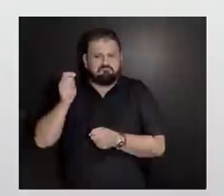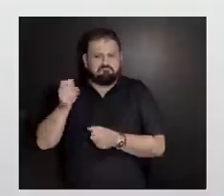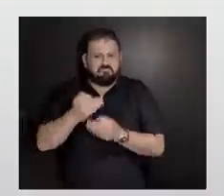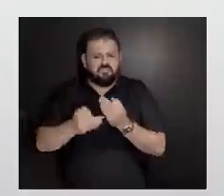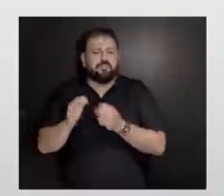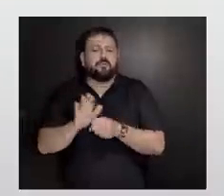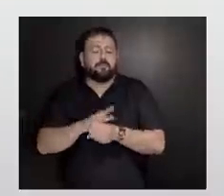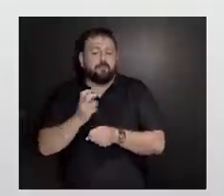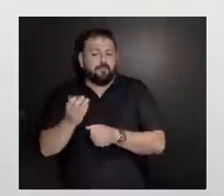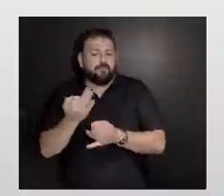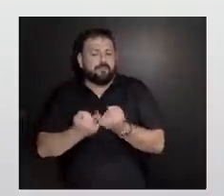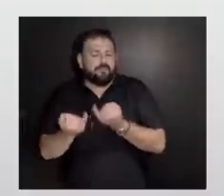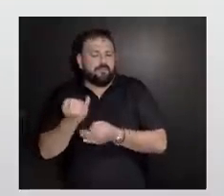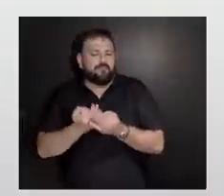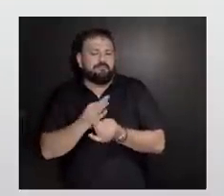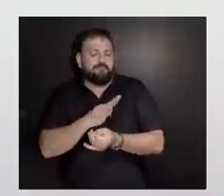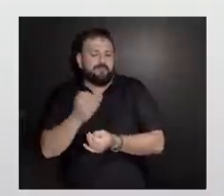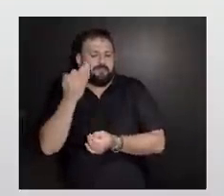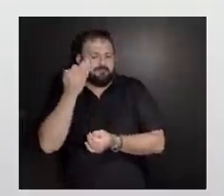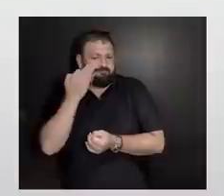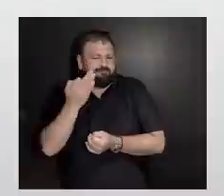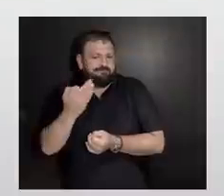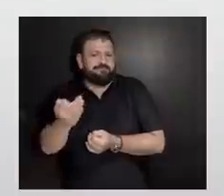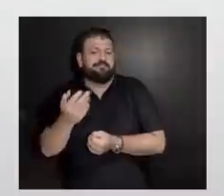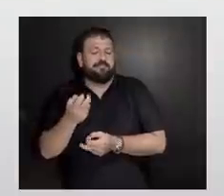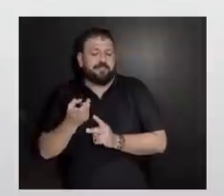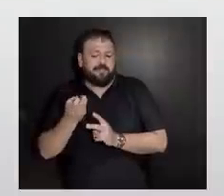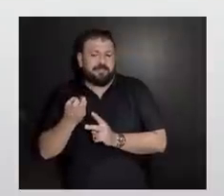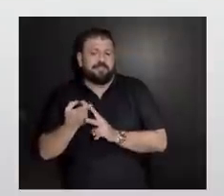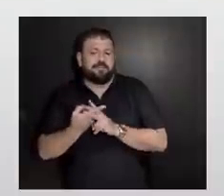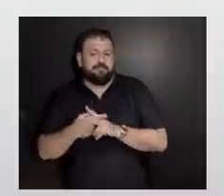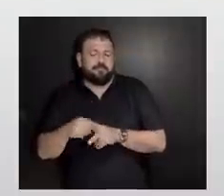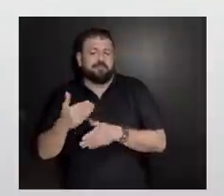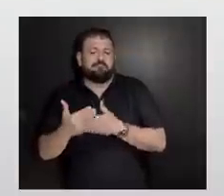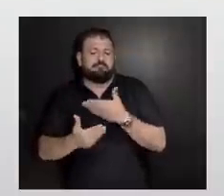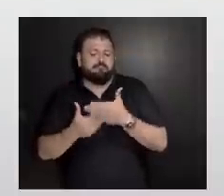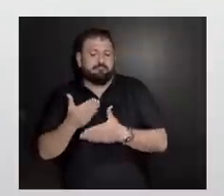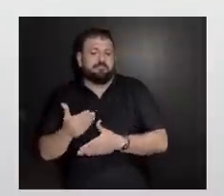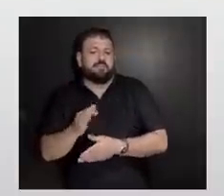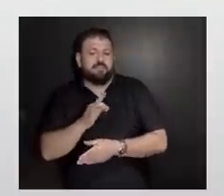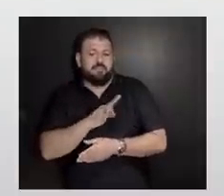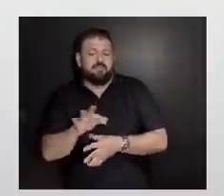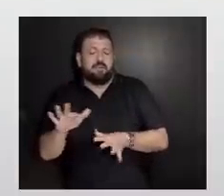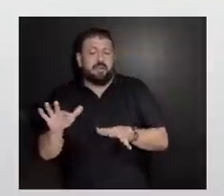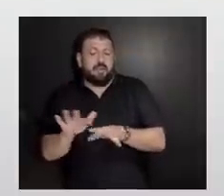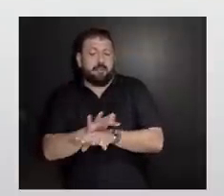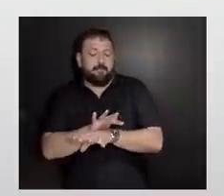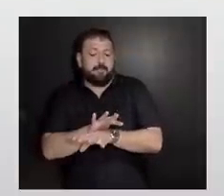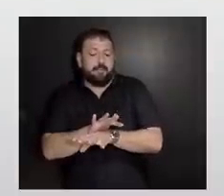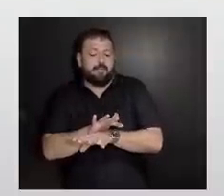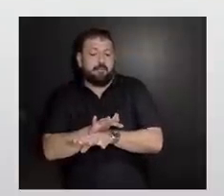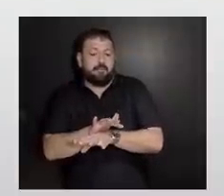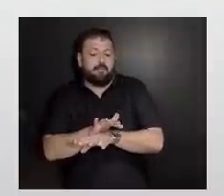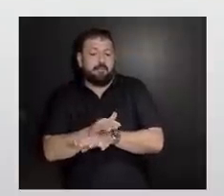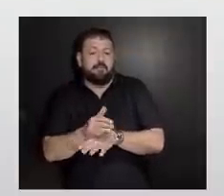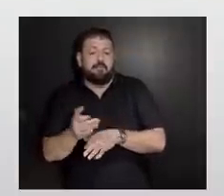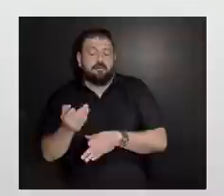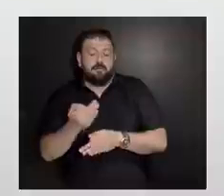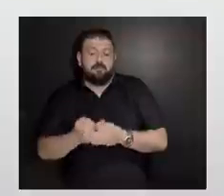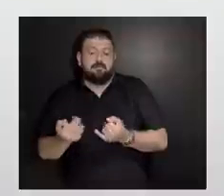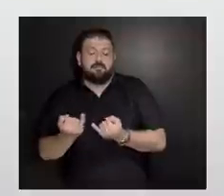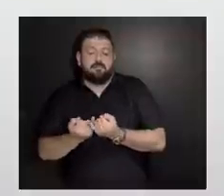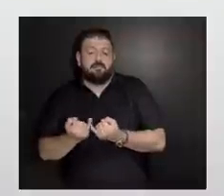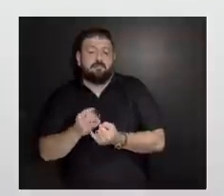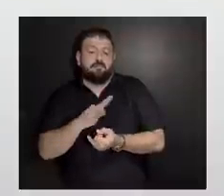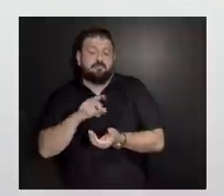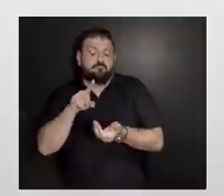sus almacenes y a largo plazo pues esto va a desencadenar una acumulación también en la formación de tejido adiposo, de